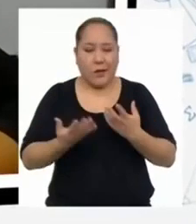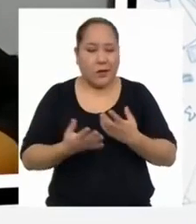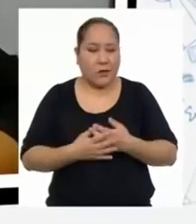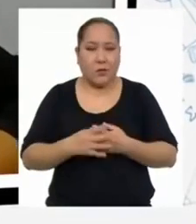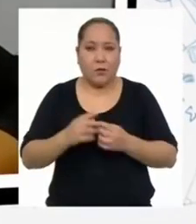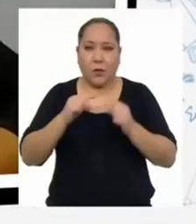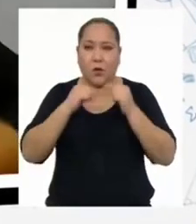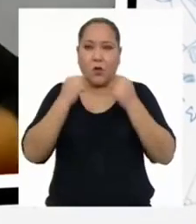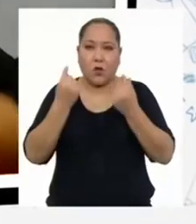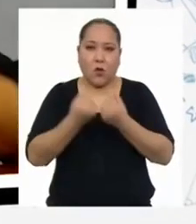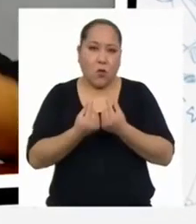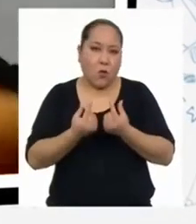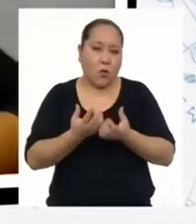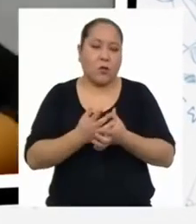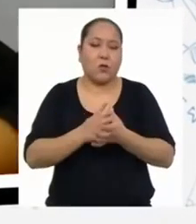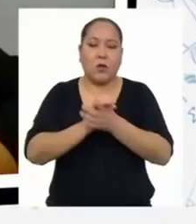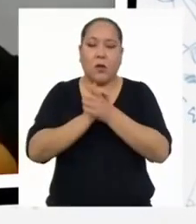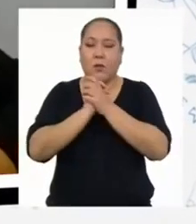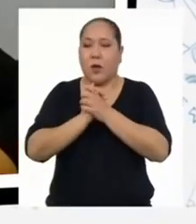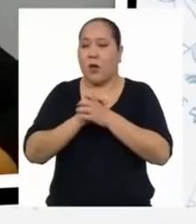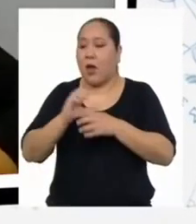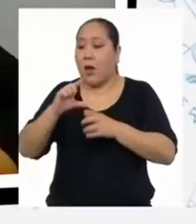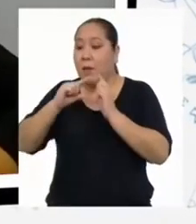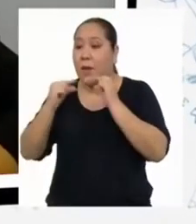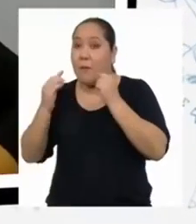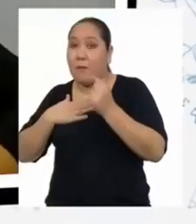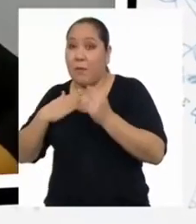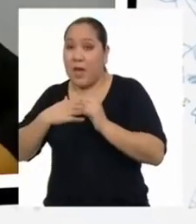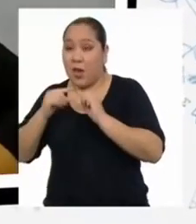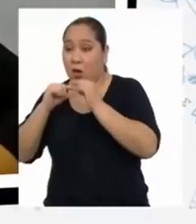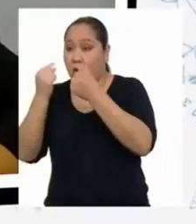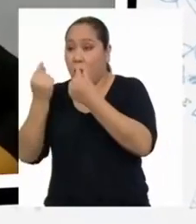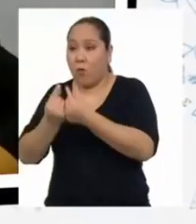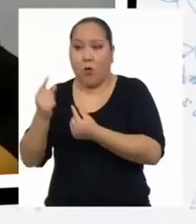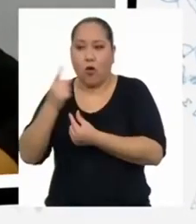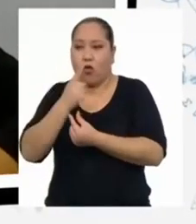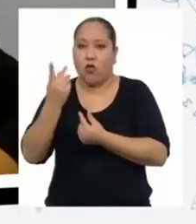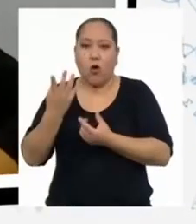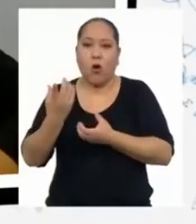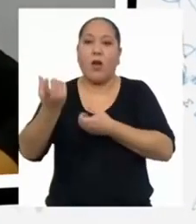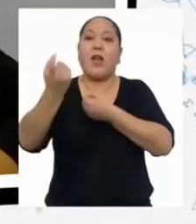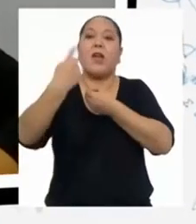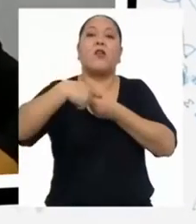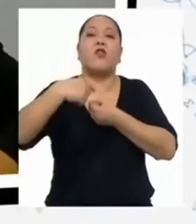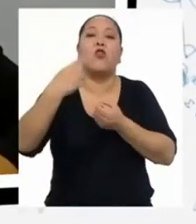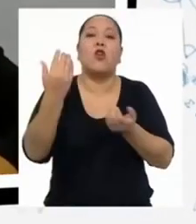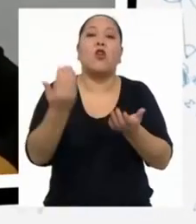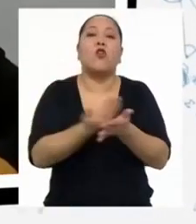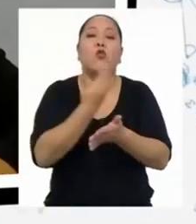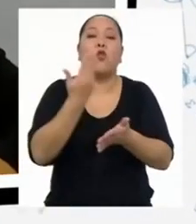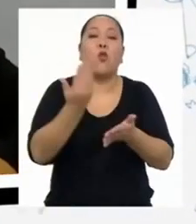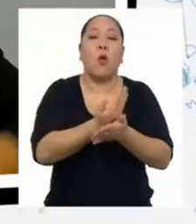a chicos nuevos al grupo. Por ejemplo,